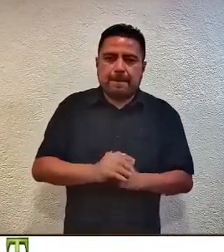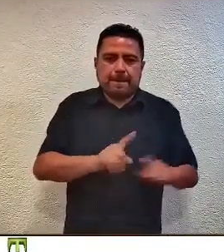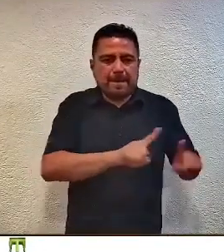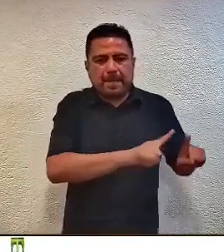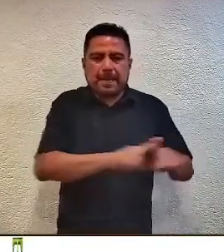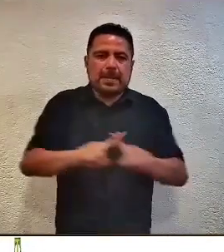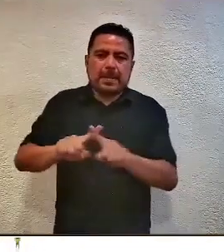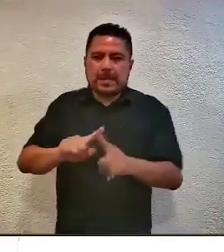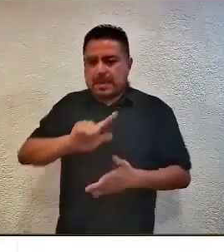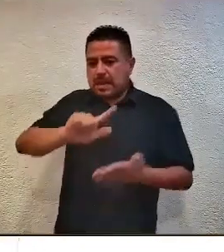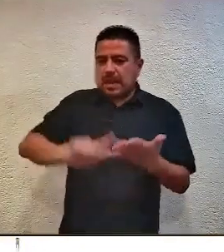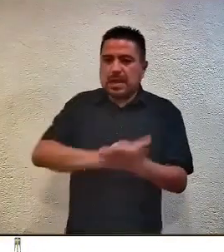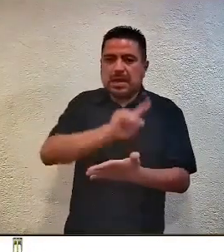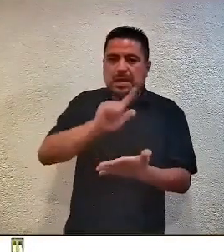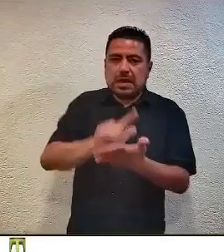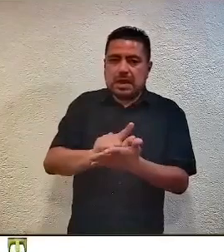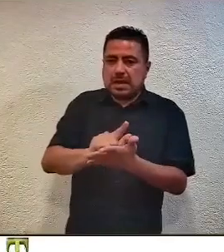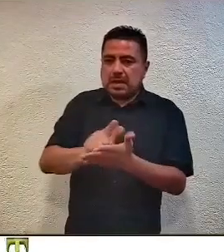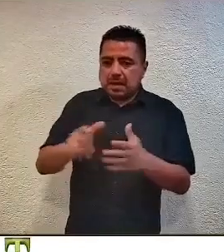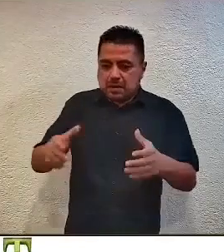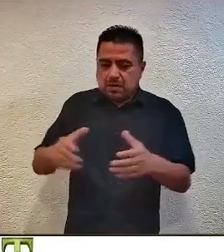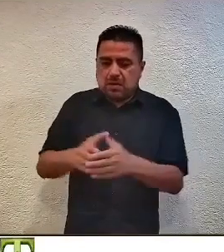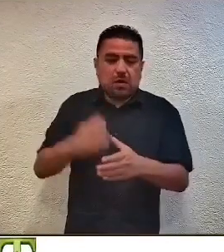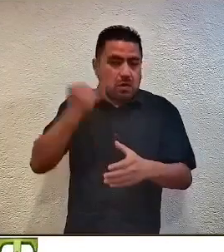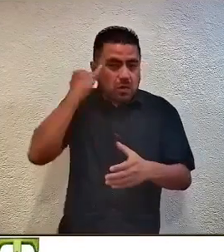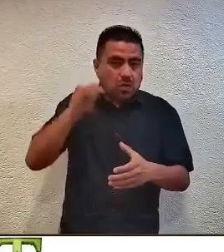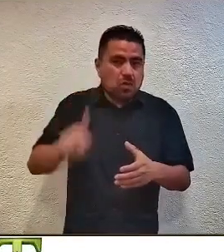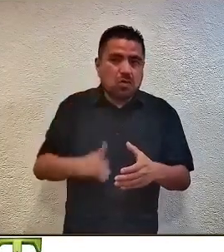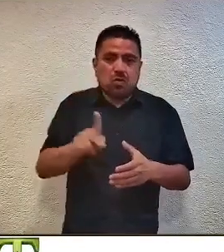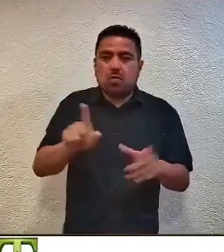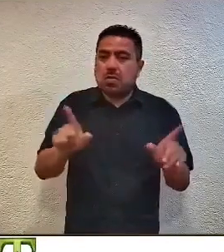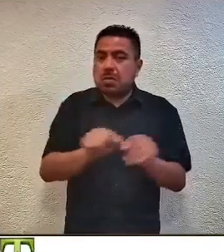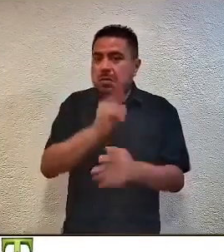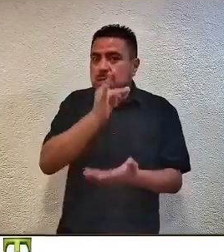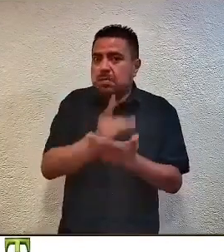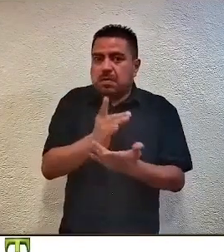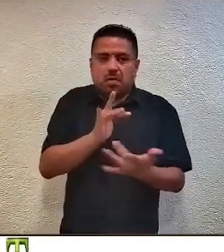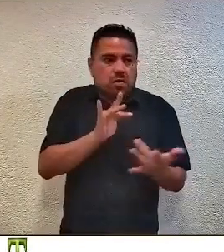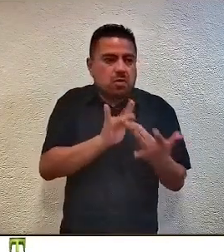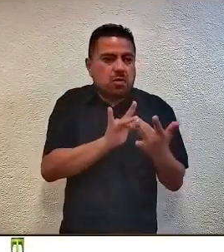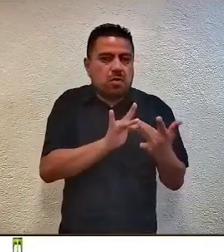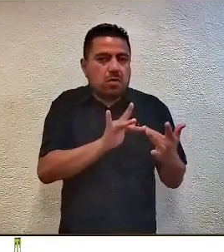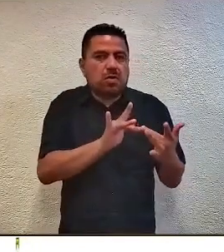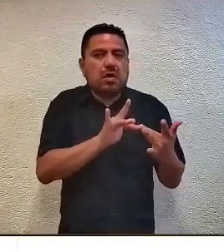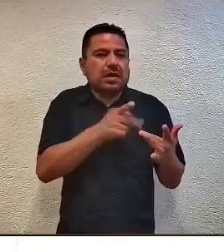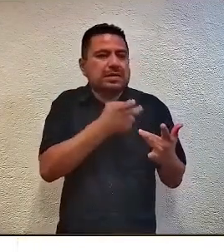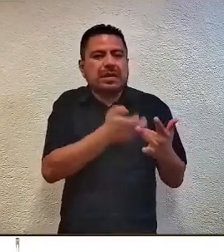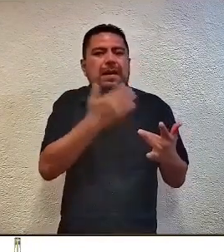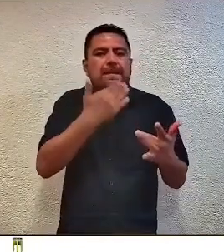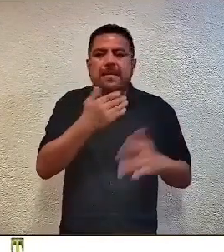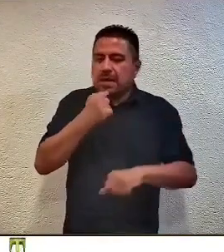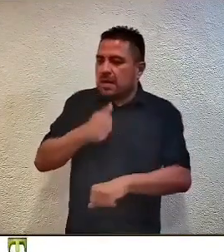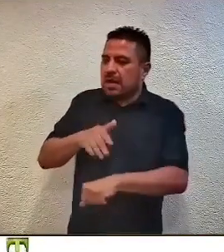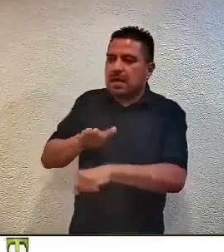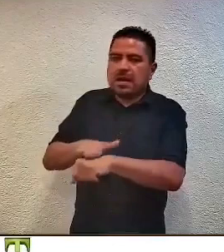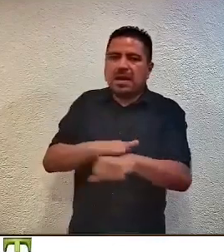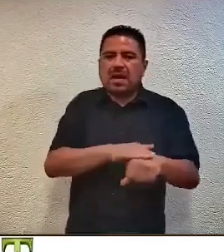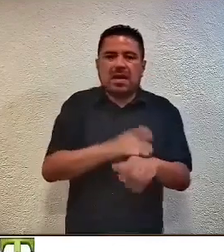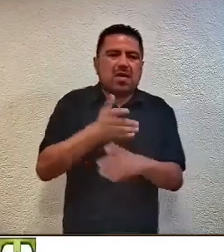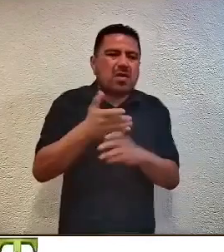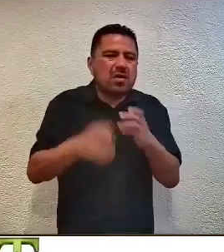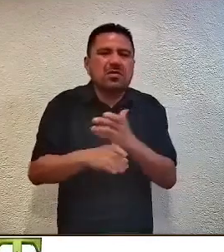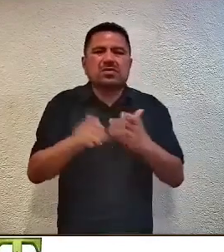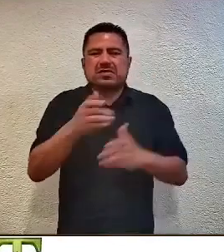casos la lengua indígena constituye la única forma para comunicarse, lo que dificulta una adecuada notificación de los actos